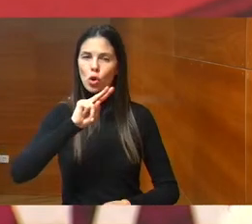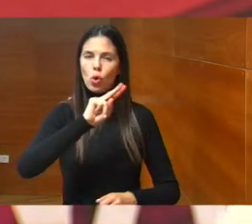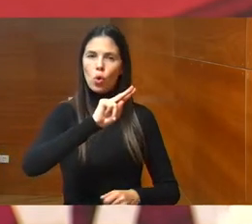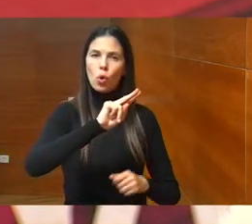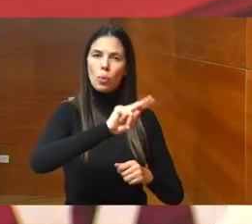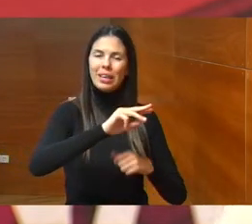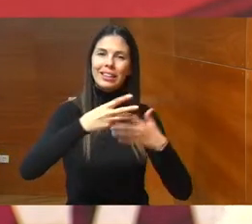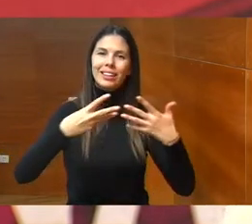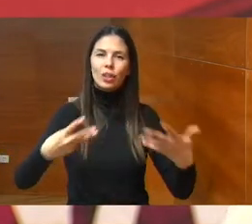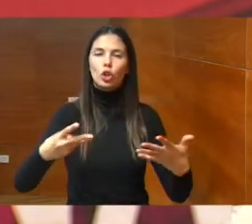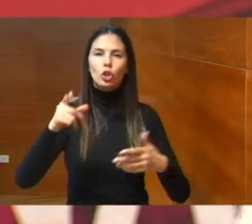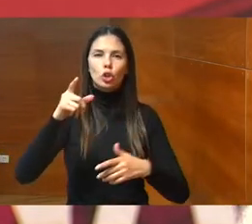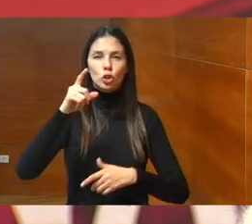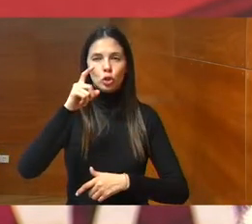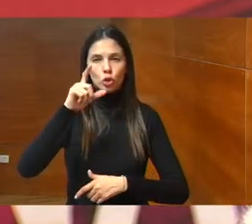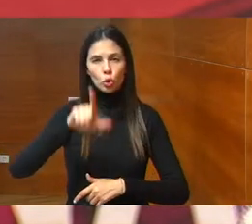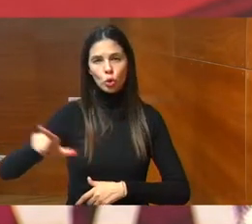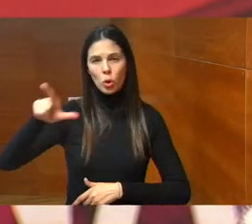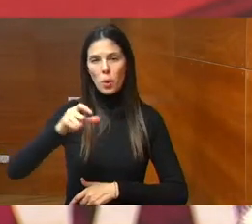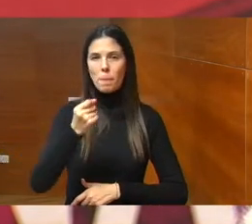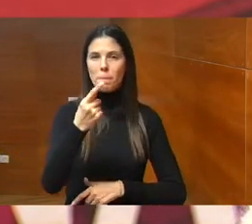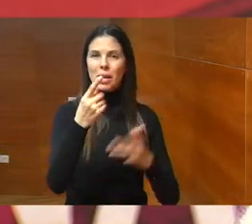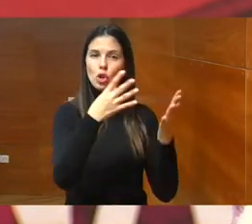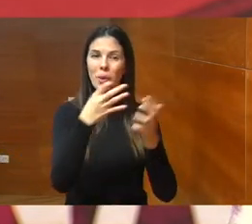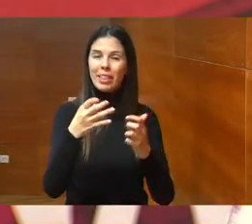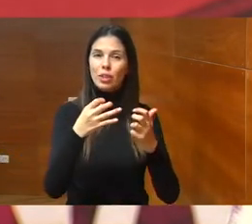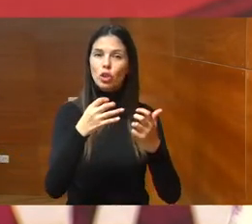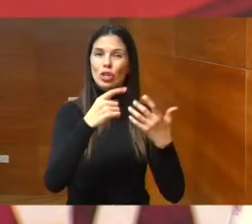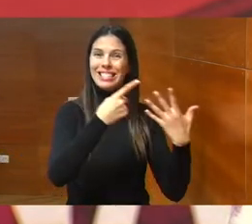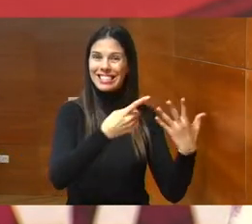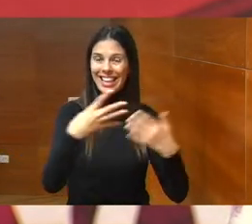de suyo de 1964